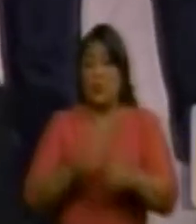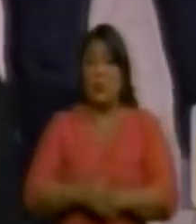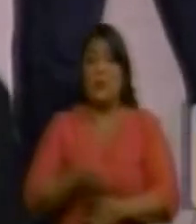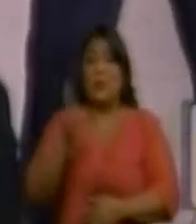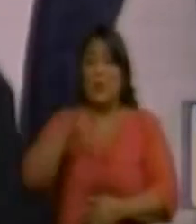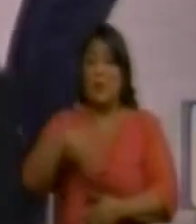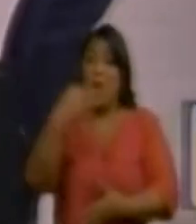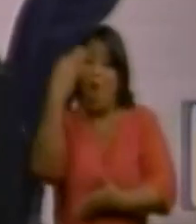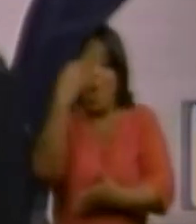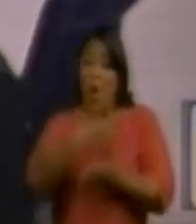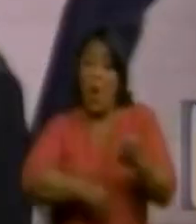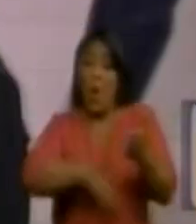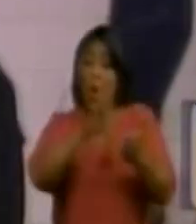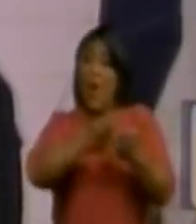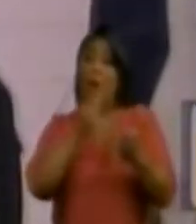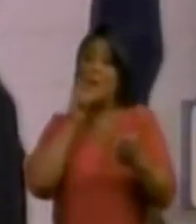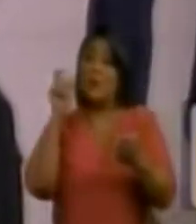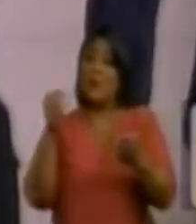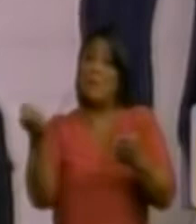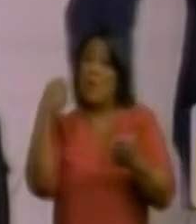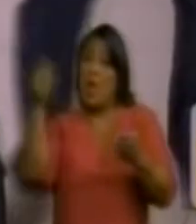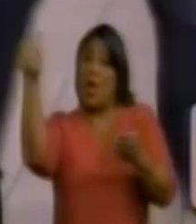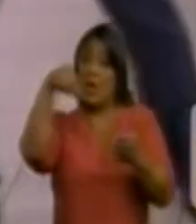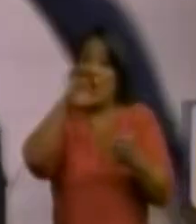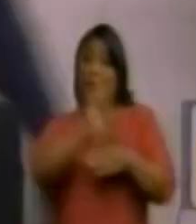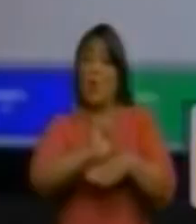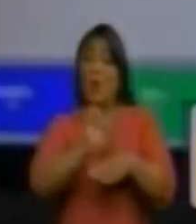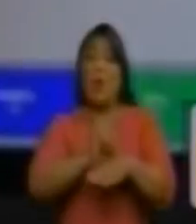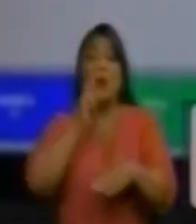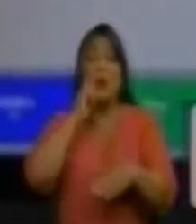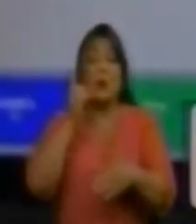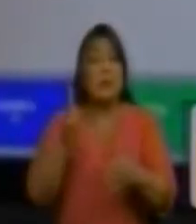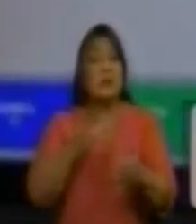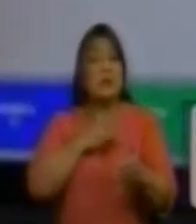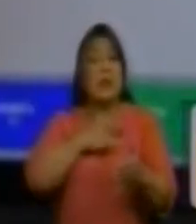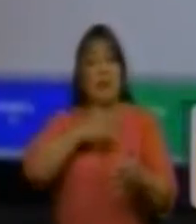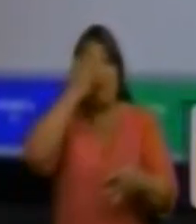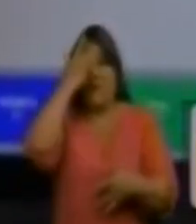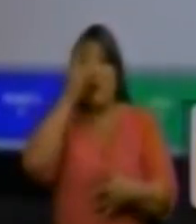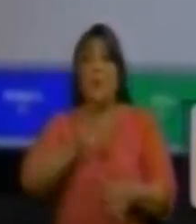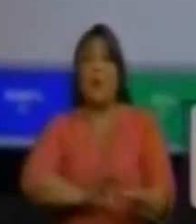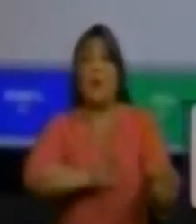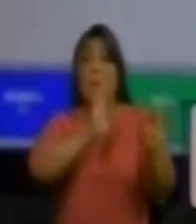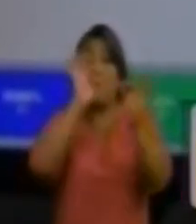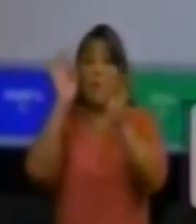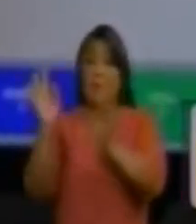hicieron llenar la hoja de viajero, documento que contiene consultas sobre si presenta o no síntomas